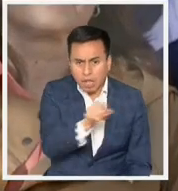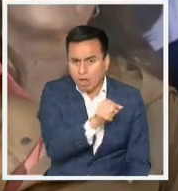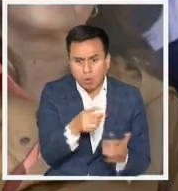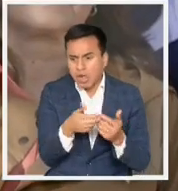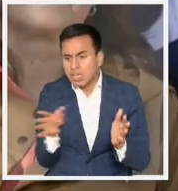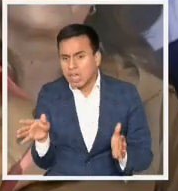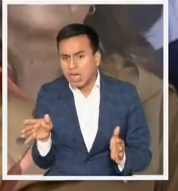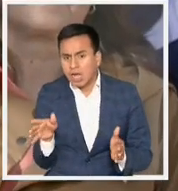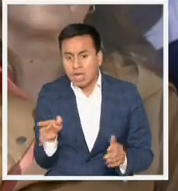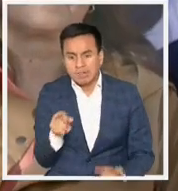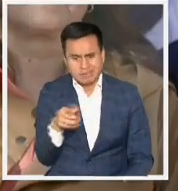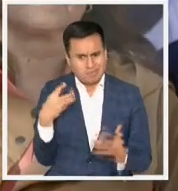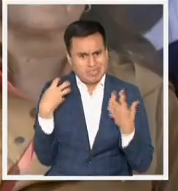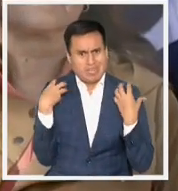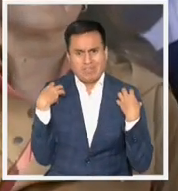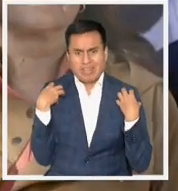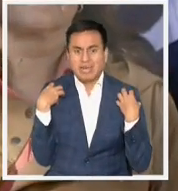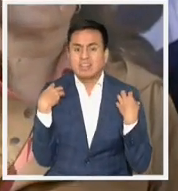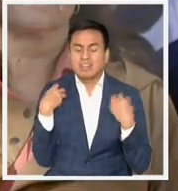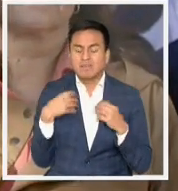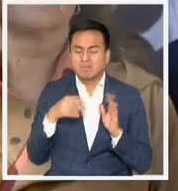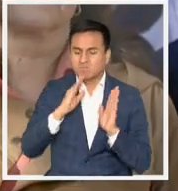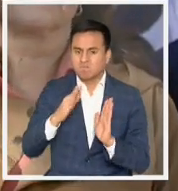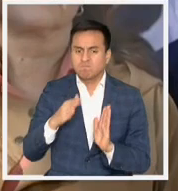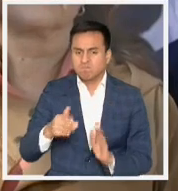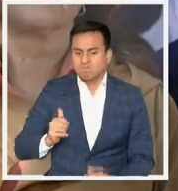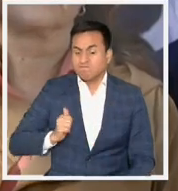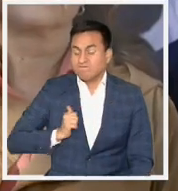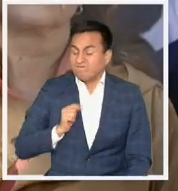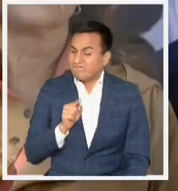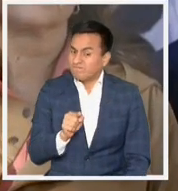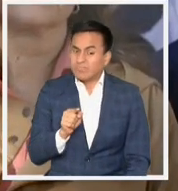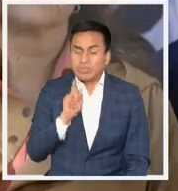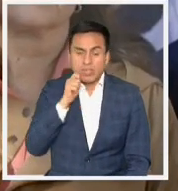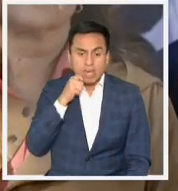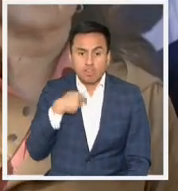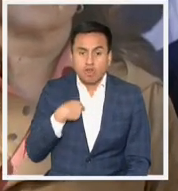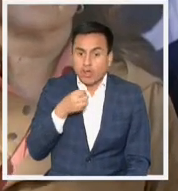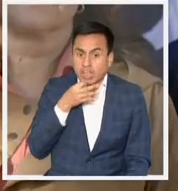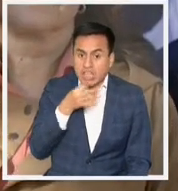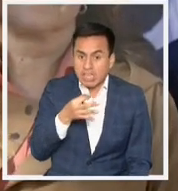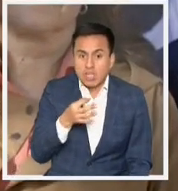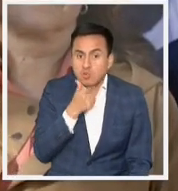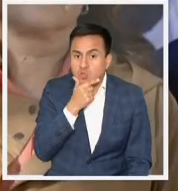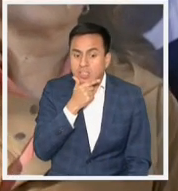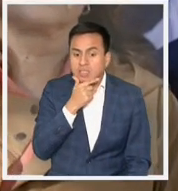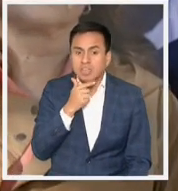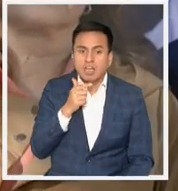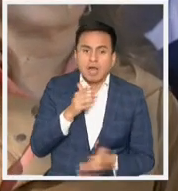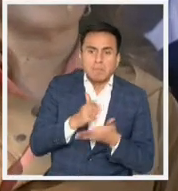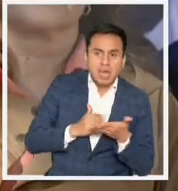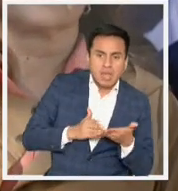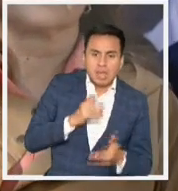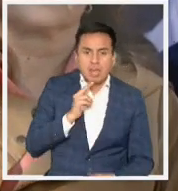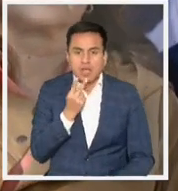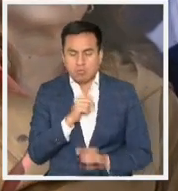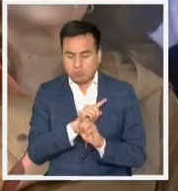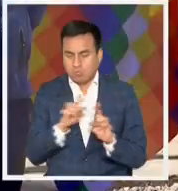quien quiera que sea, esa responsabilidad se va a hacer valer. Y en esto no quiero dejar lugar a dudas ni medias tintas.